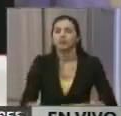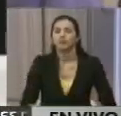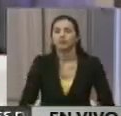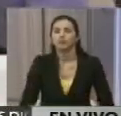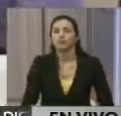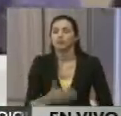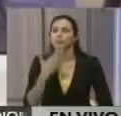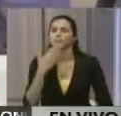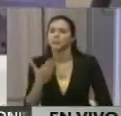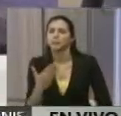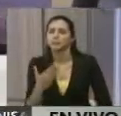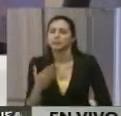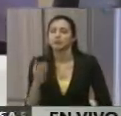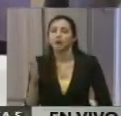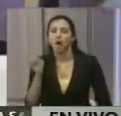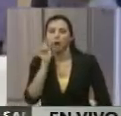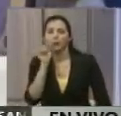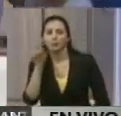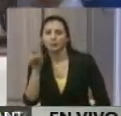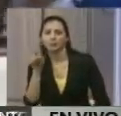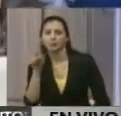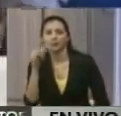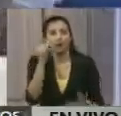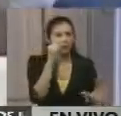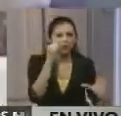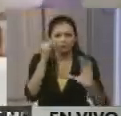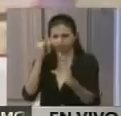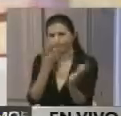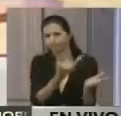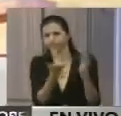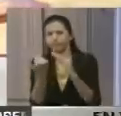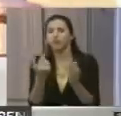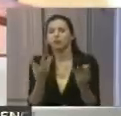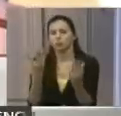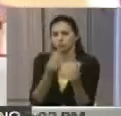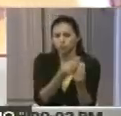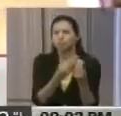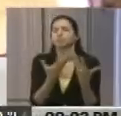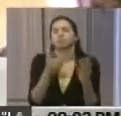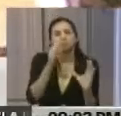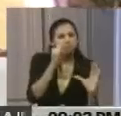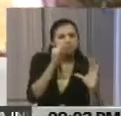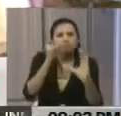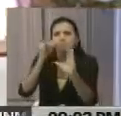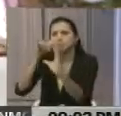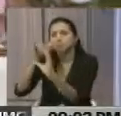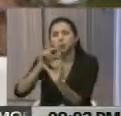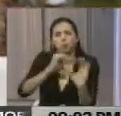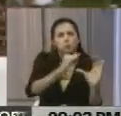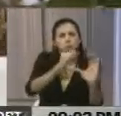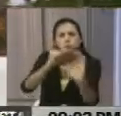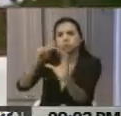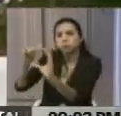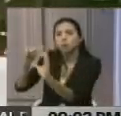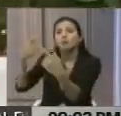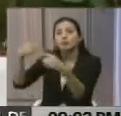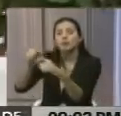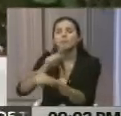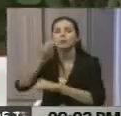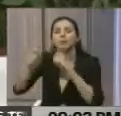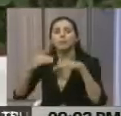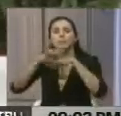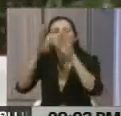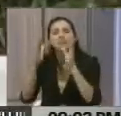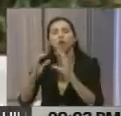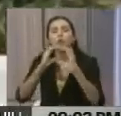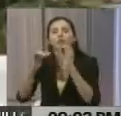Miraflores, y le pedimos a nuestro compañero camarógrafo que nos acompañe con estas imágenes para tratar también de conversar con el ministro del Poder Popular